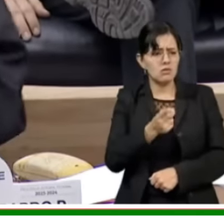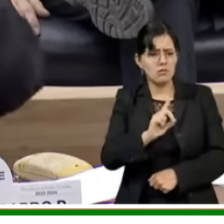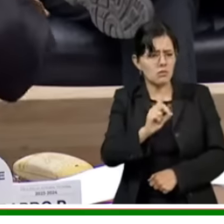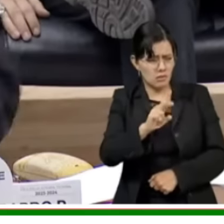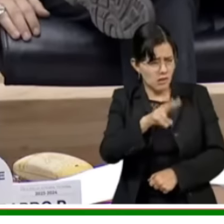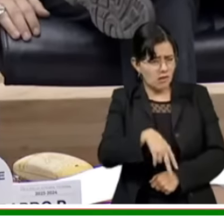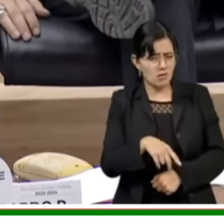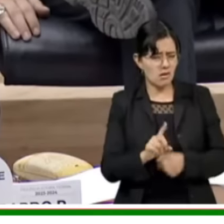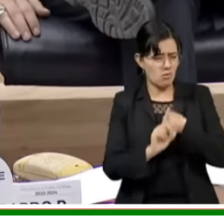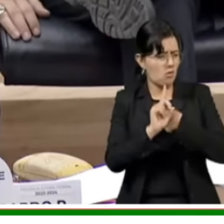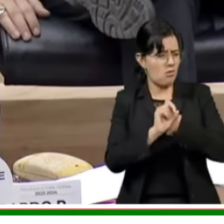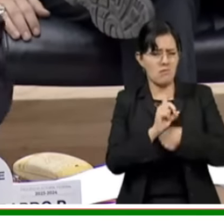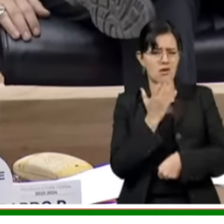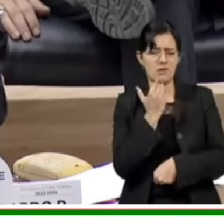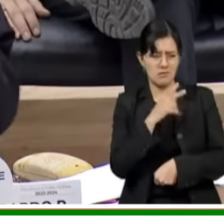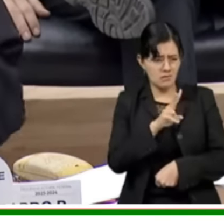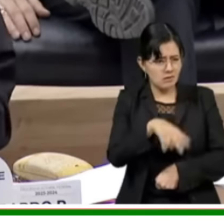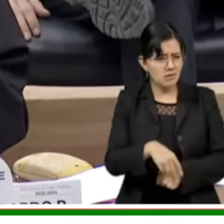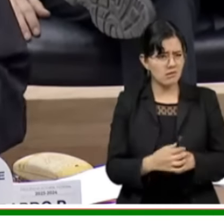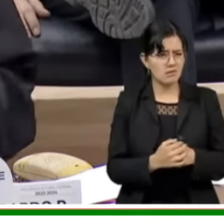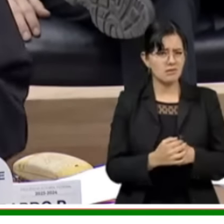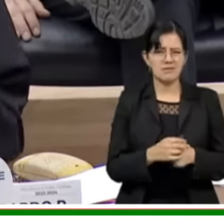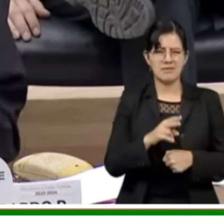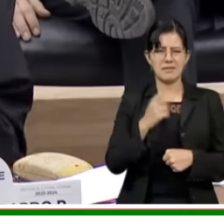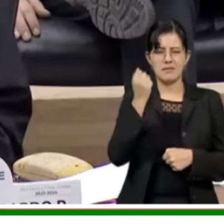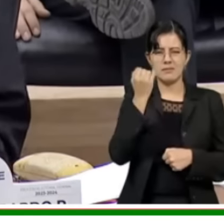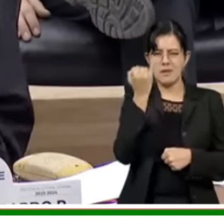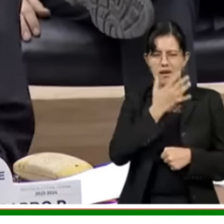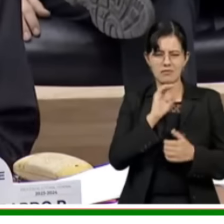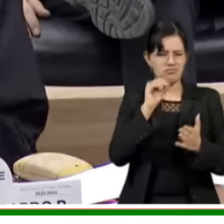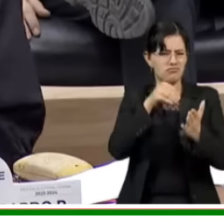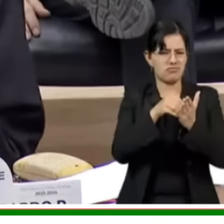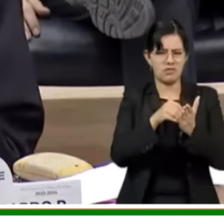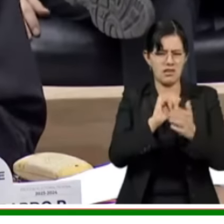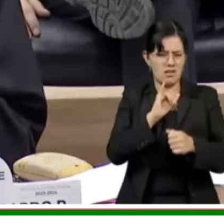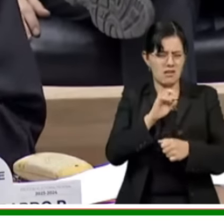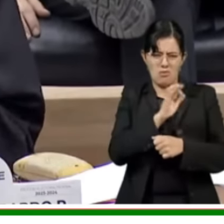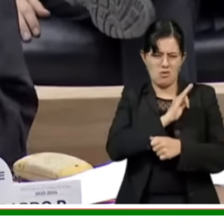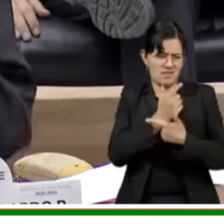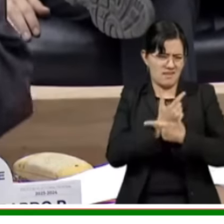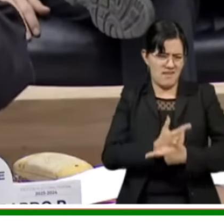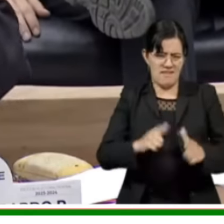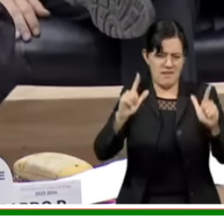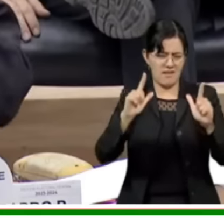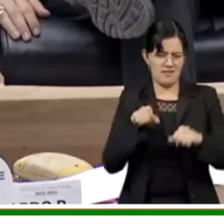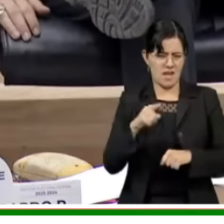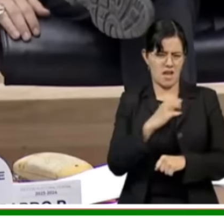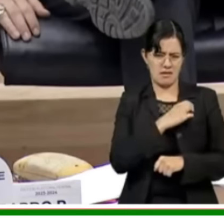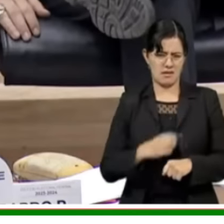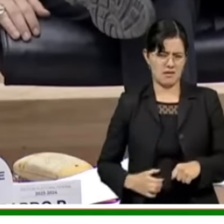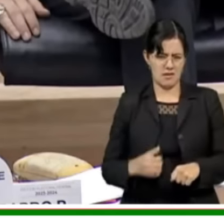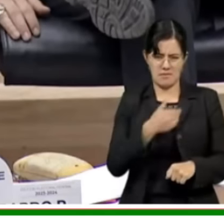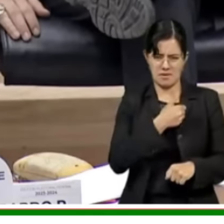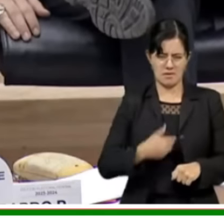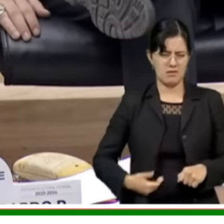Verdad que no hay ningún problema no Verdad que el logotipo el INE se puede usar impunemente quien sea sobre todo una candidata a la